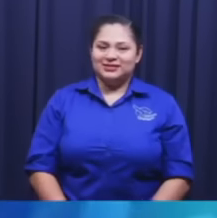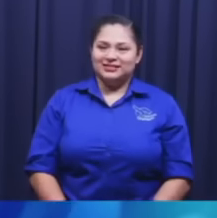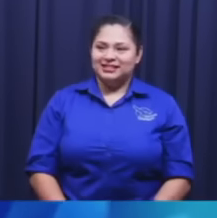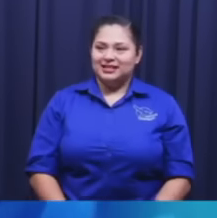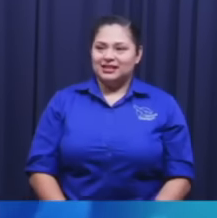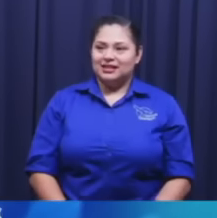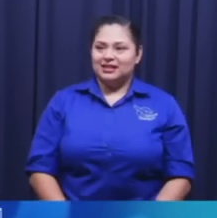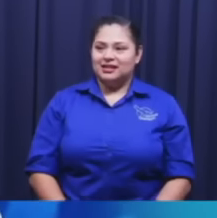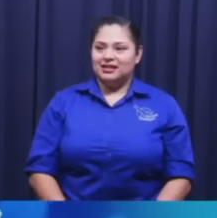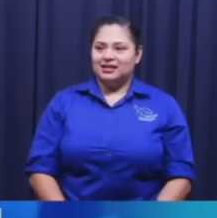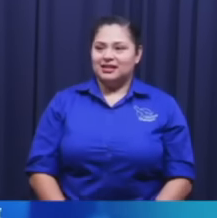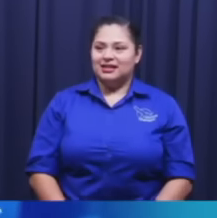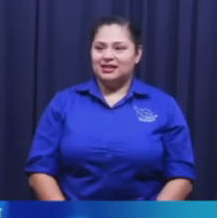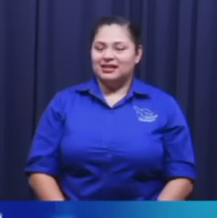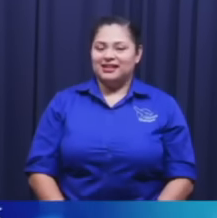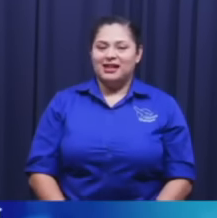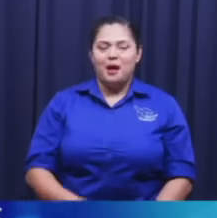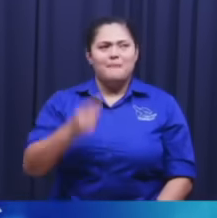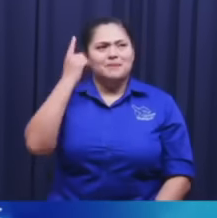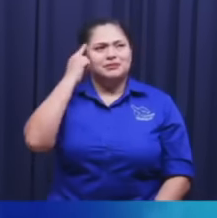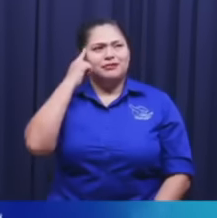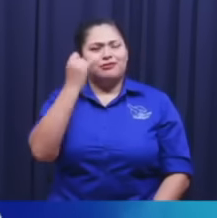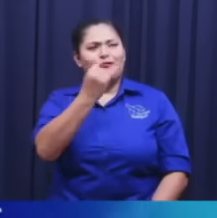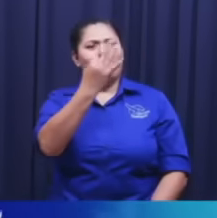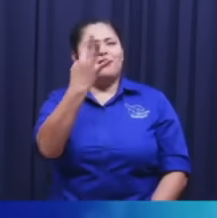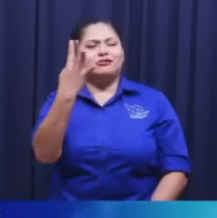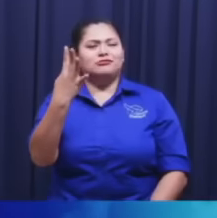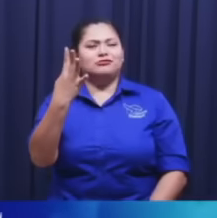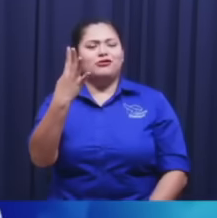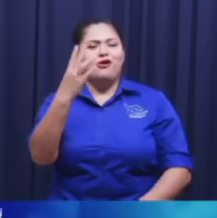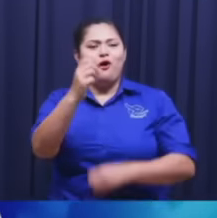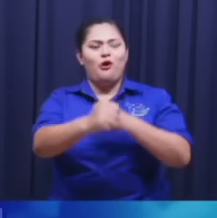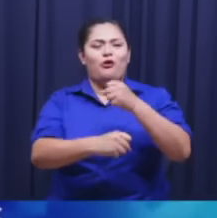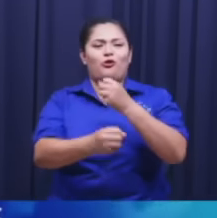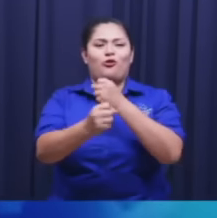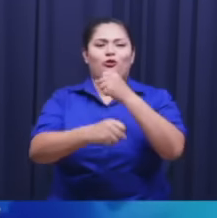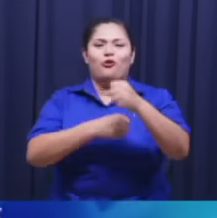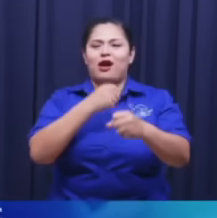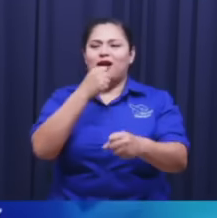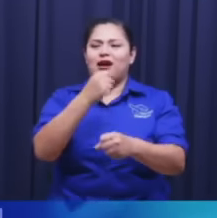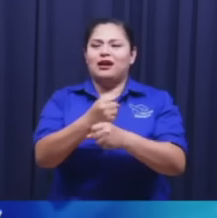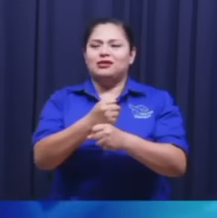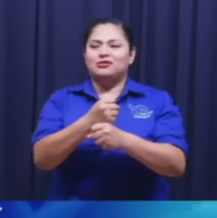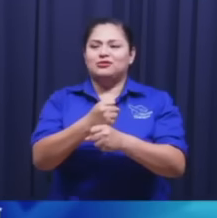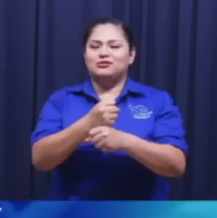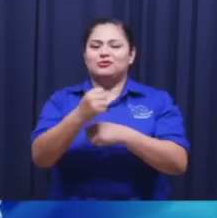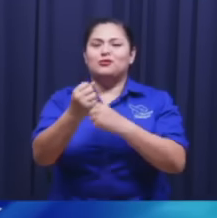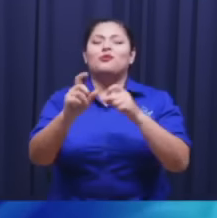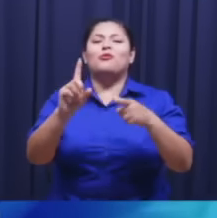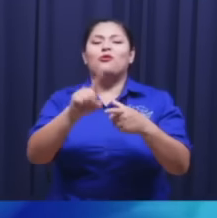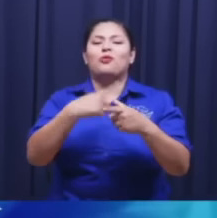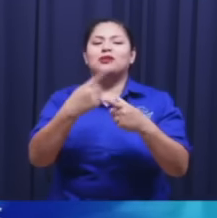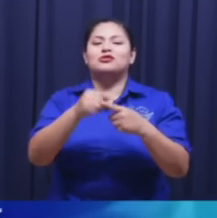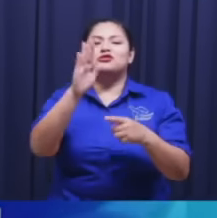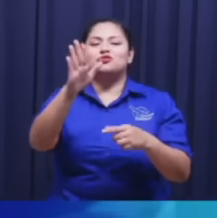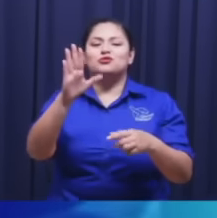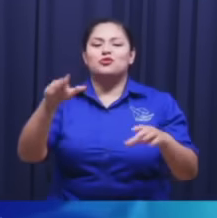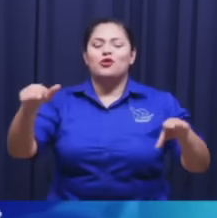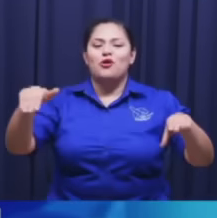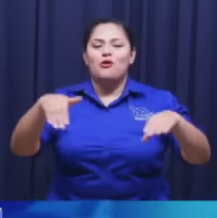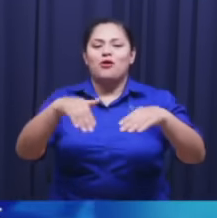¿Cuándo los cumplimos? Estamos en el 24, ¿va? Padre Santo, no puede